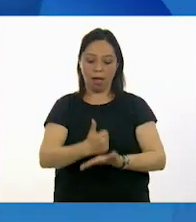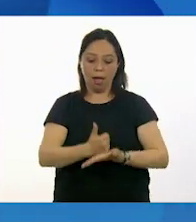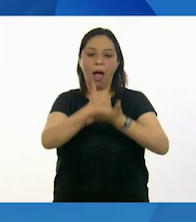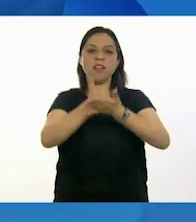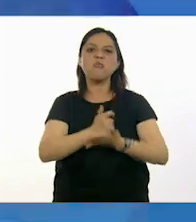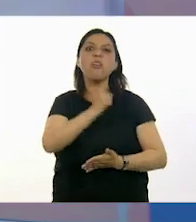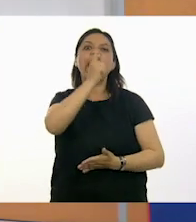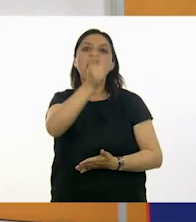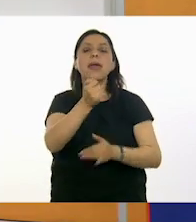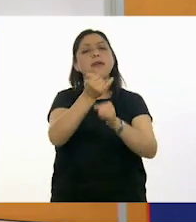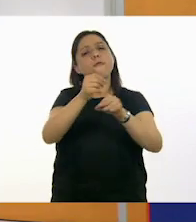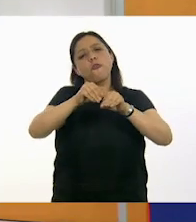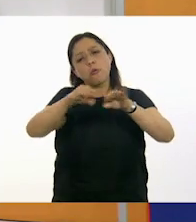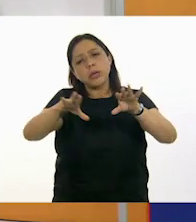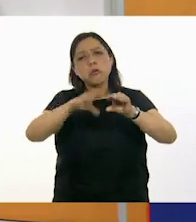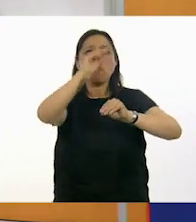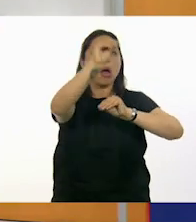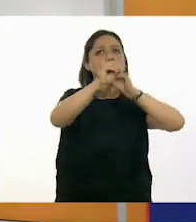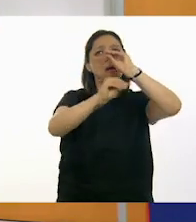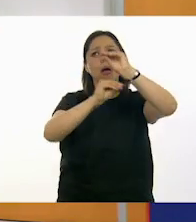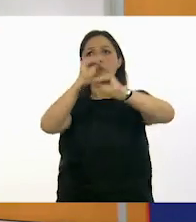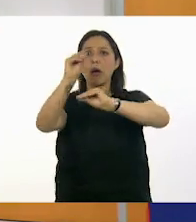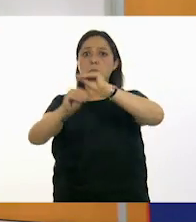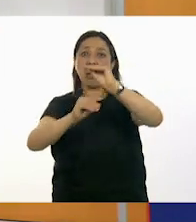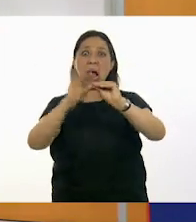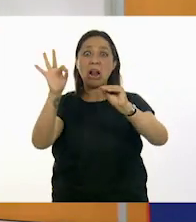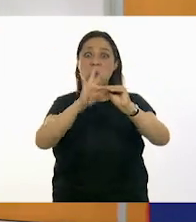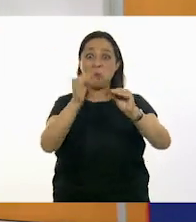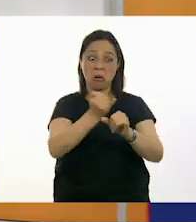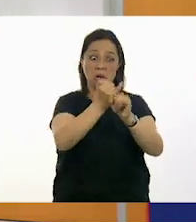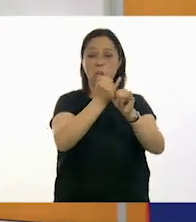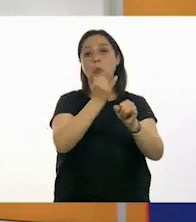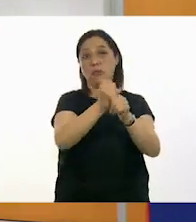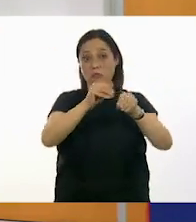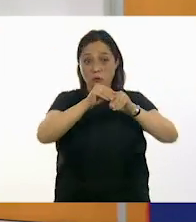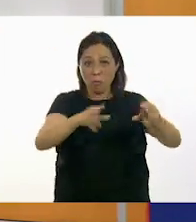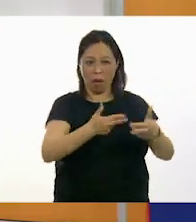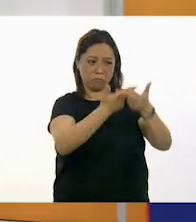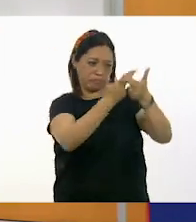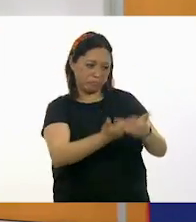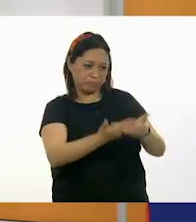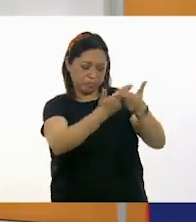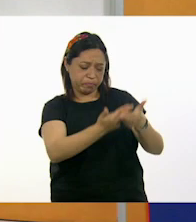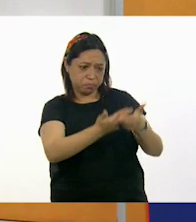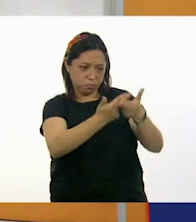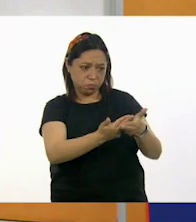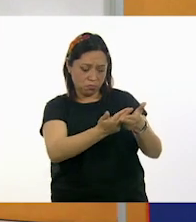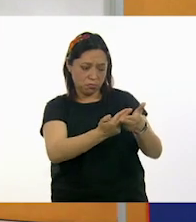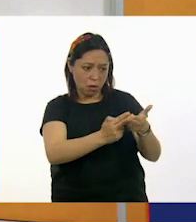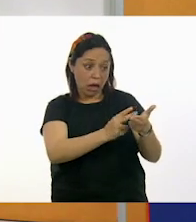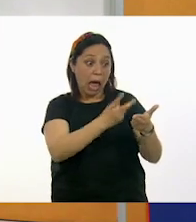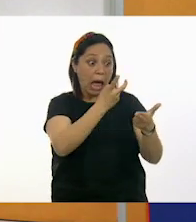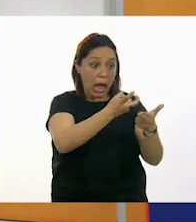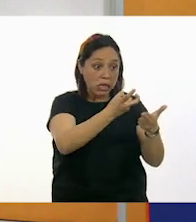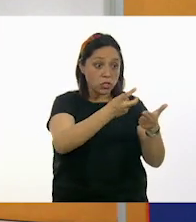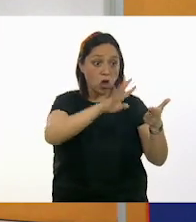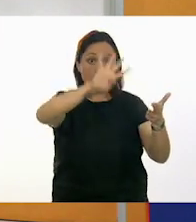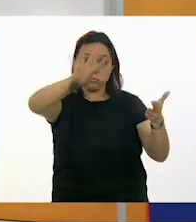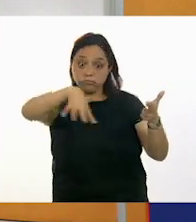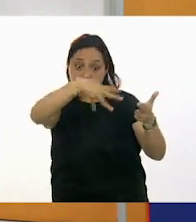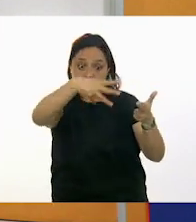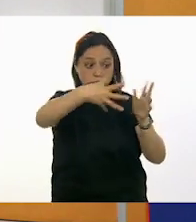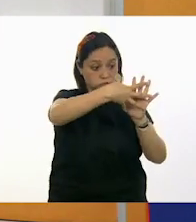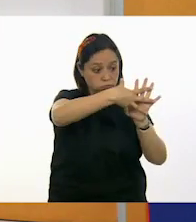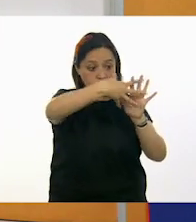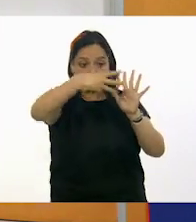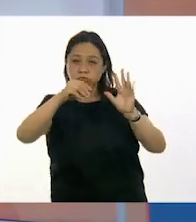ordenar información. Podemos tener muchísima información y gracias a ella podemos ordenarla y tener un mejor manejo